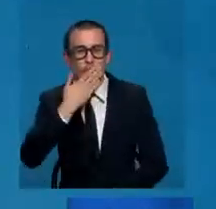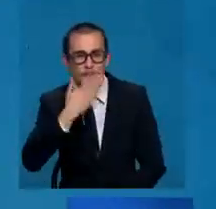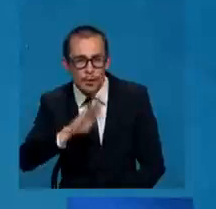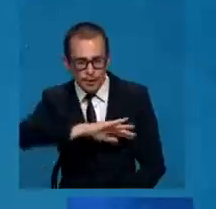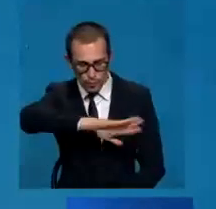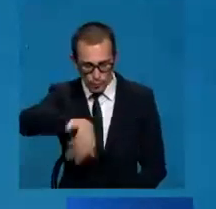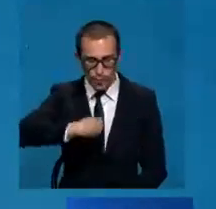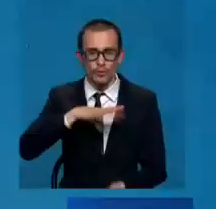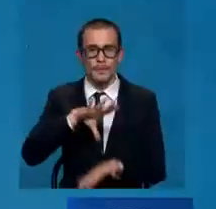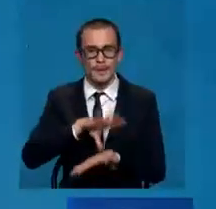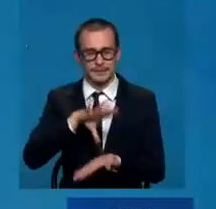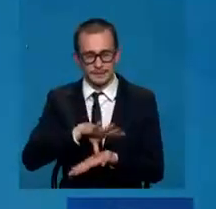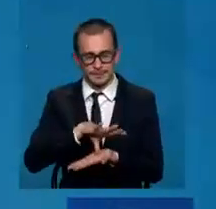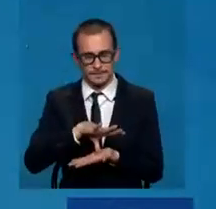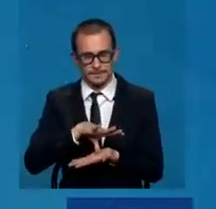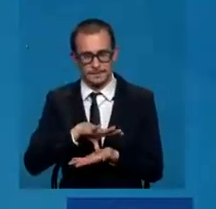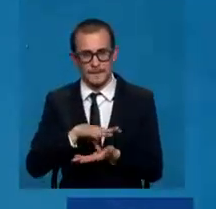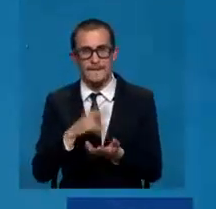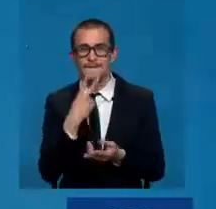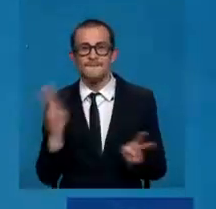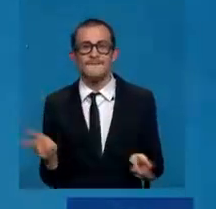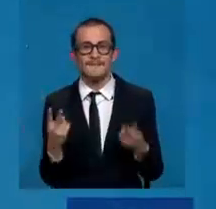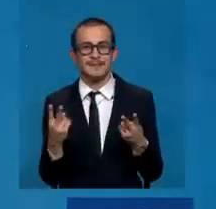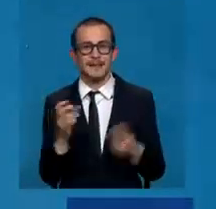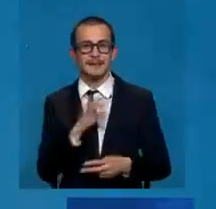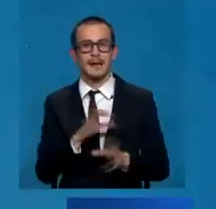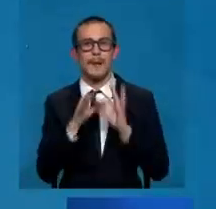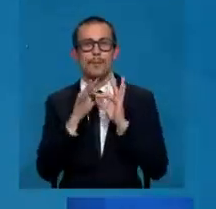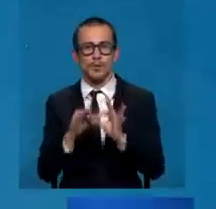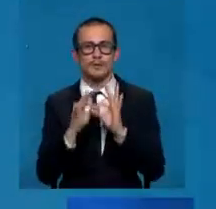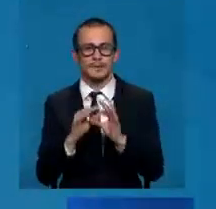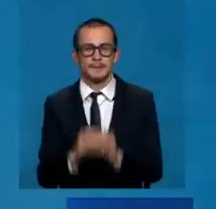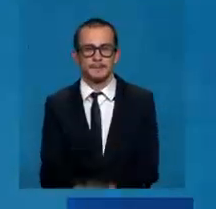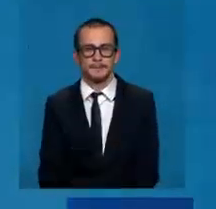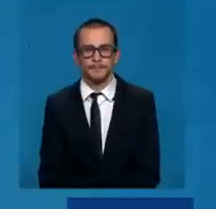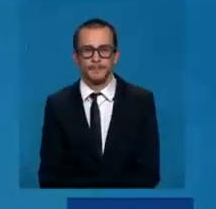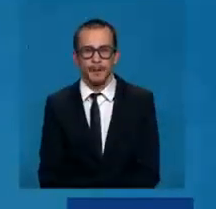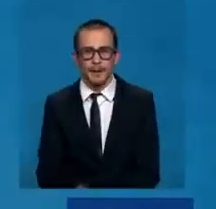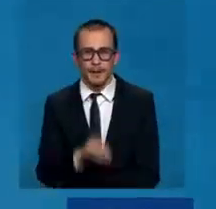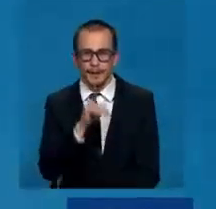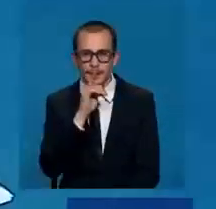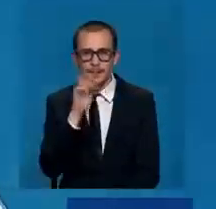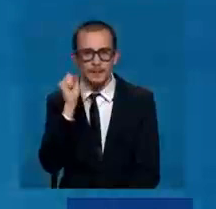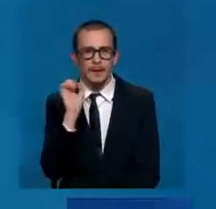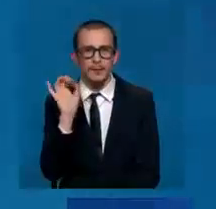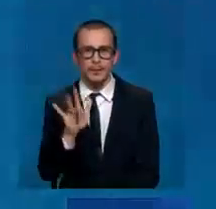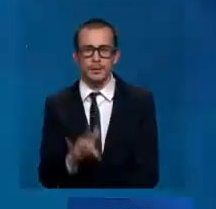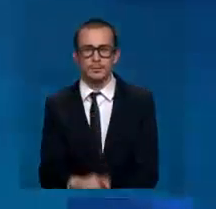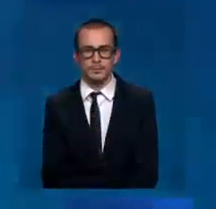a nuestro país. ¡Viva Chile y muchas gracias! Muchas gracias.